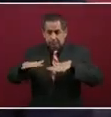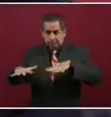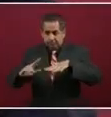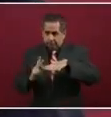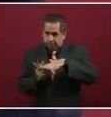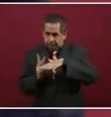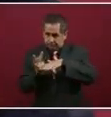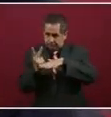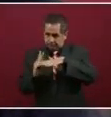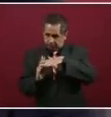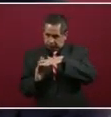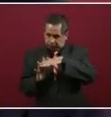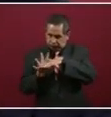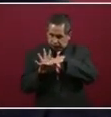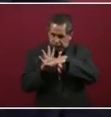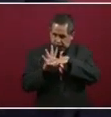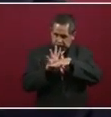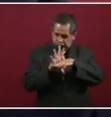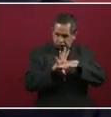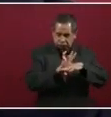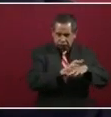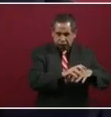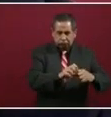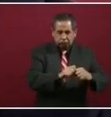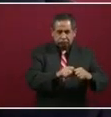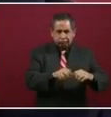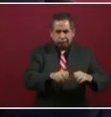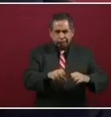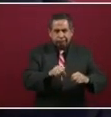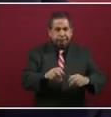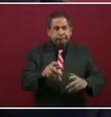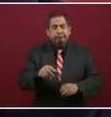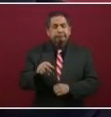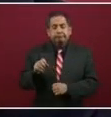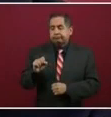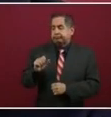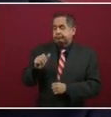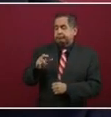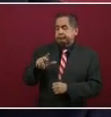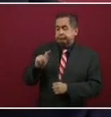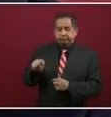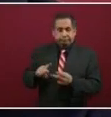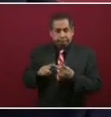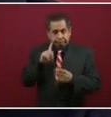estuvo, les decía, el secretario de Turismo, la secretaria de Medio Ambiente,